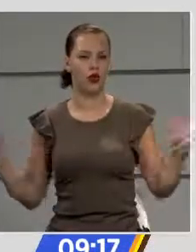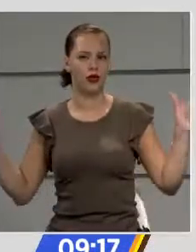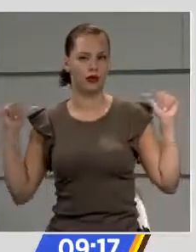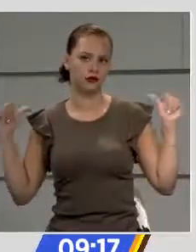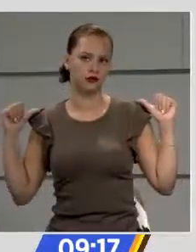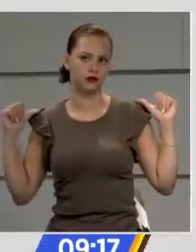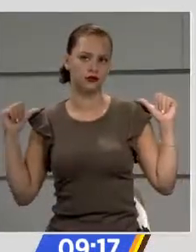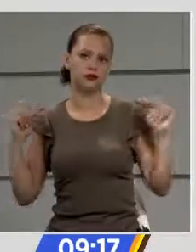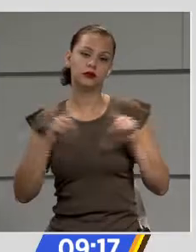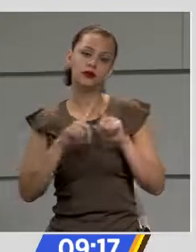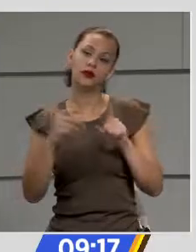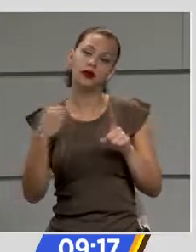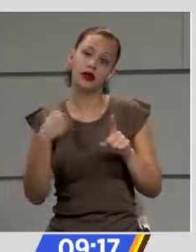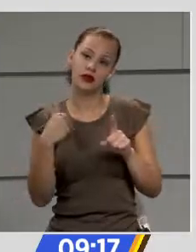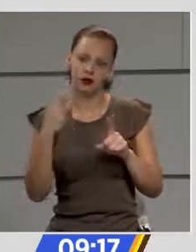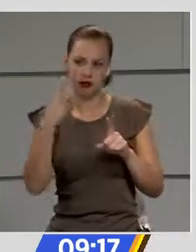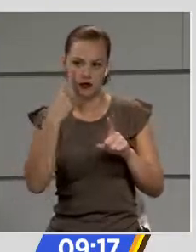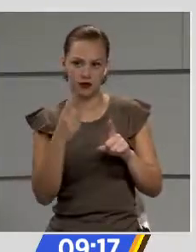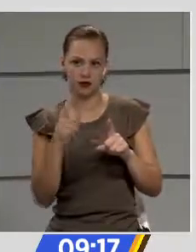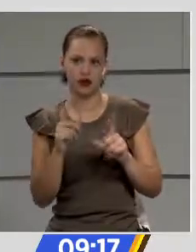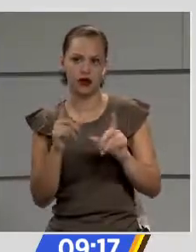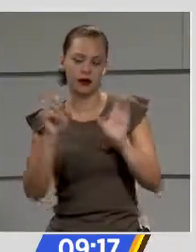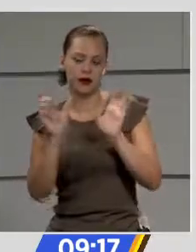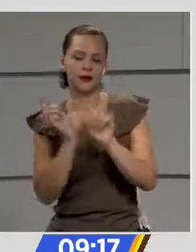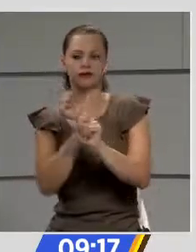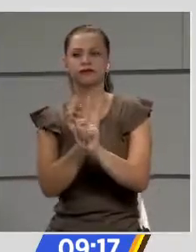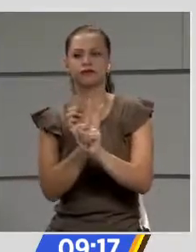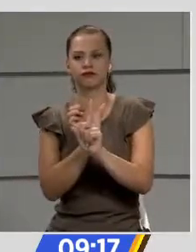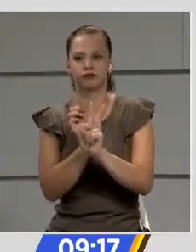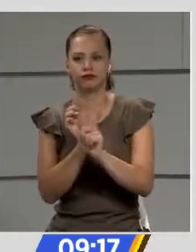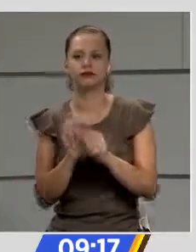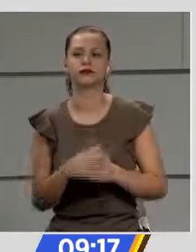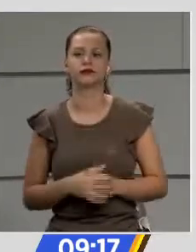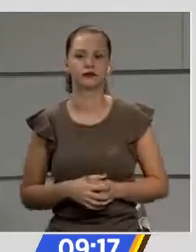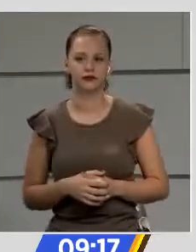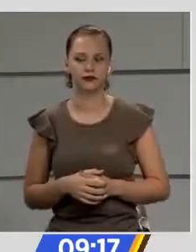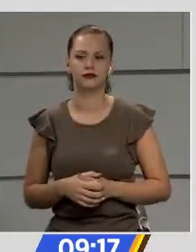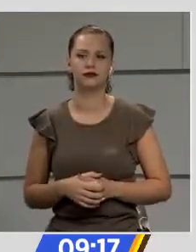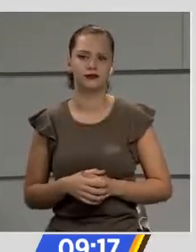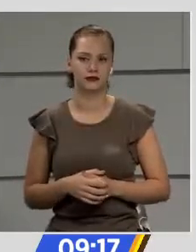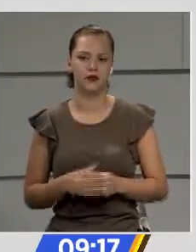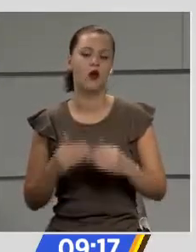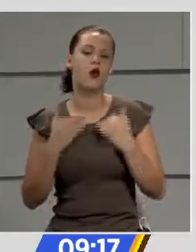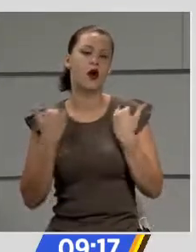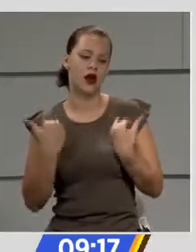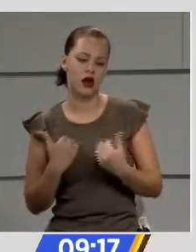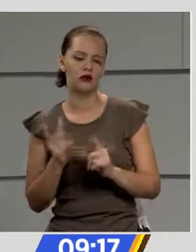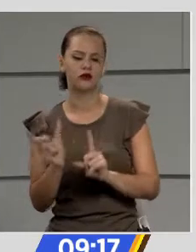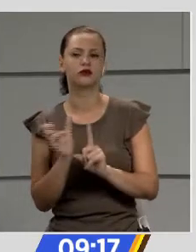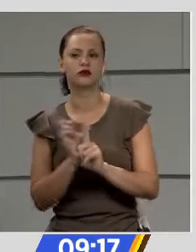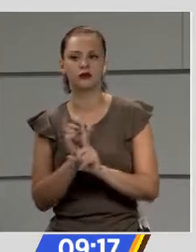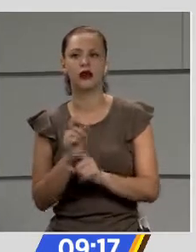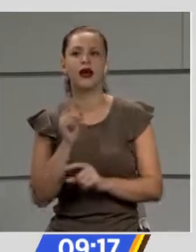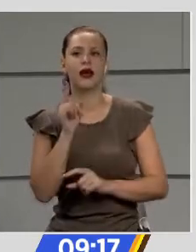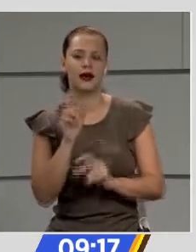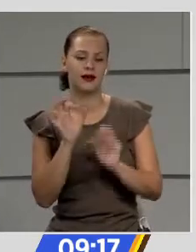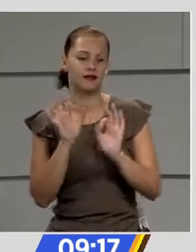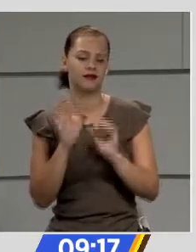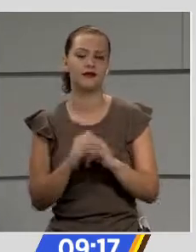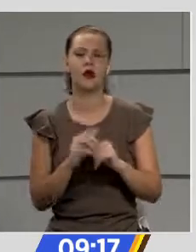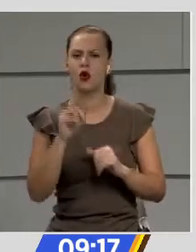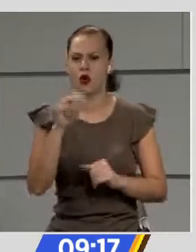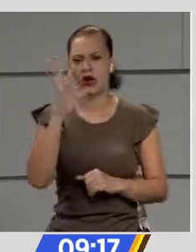bueno, como tenemos la silueta ahí van encimitas, sí, por debajito del corazoncito, seguro vieron, ahí está. Excelente. Caro, ¿usted